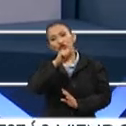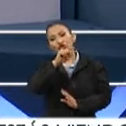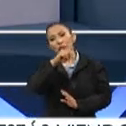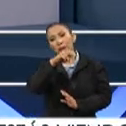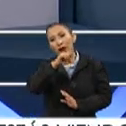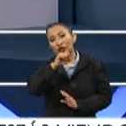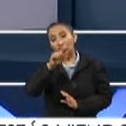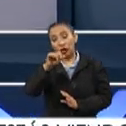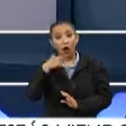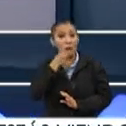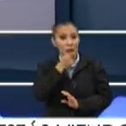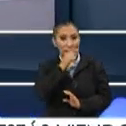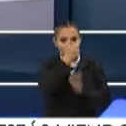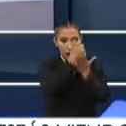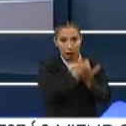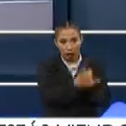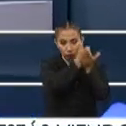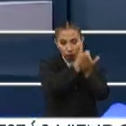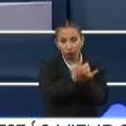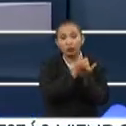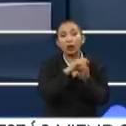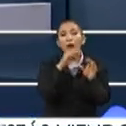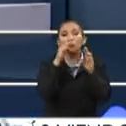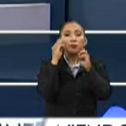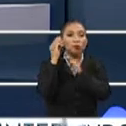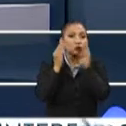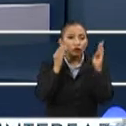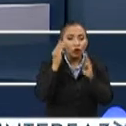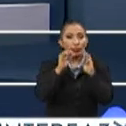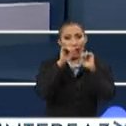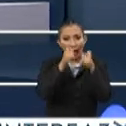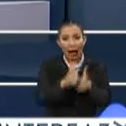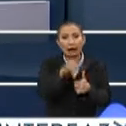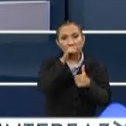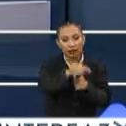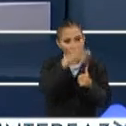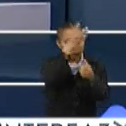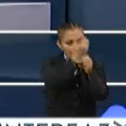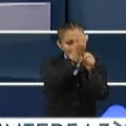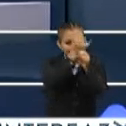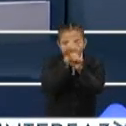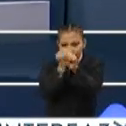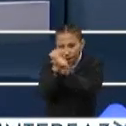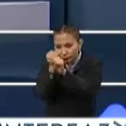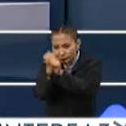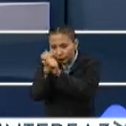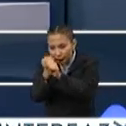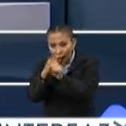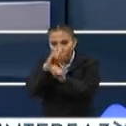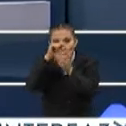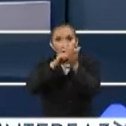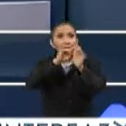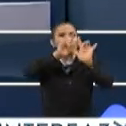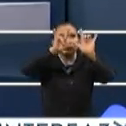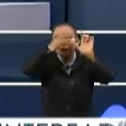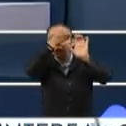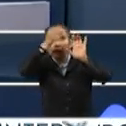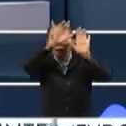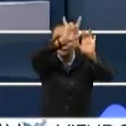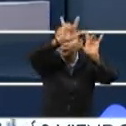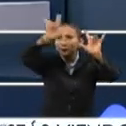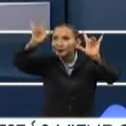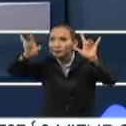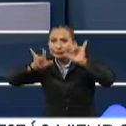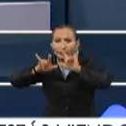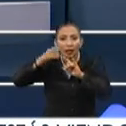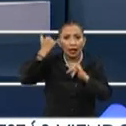el curador de la exposición, el Museo Nacional de Arte con Mariano Mesa, hizo la adaptación curatorial al espacio que tenemos. Pero bueno, la